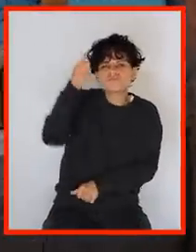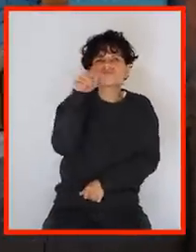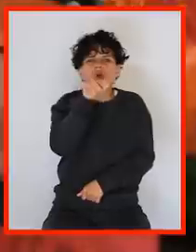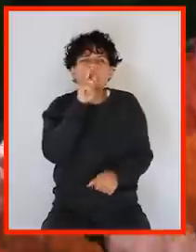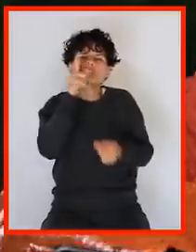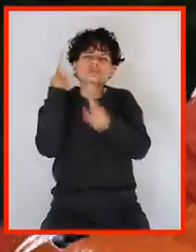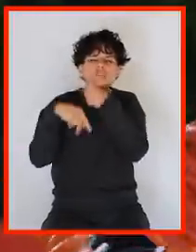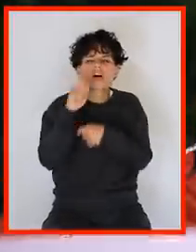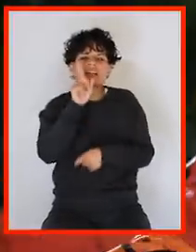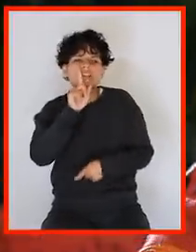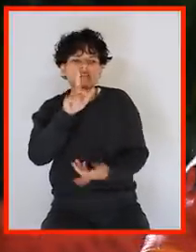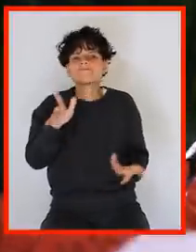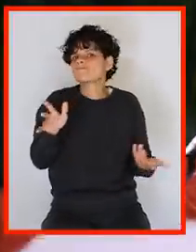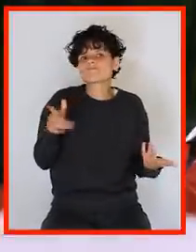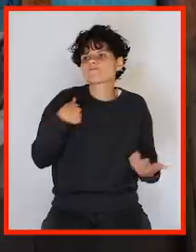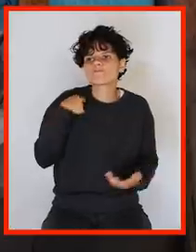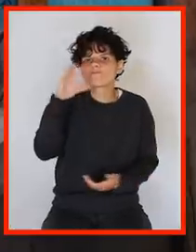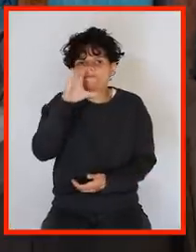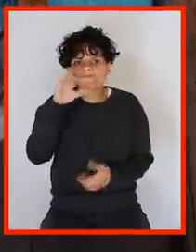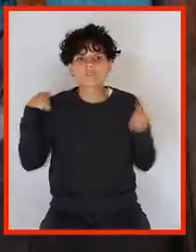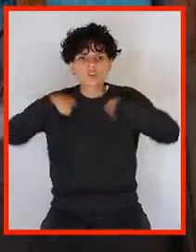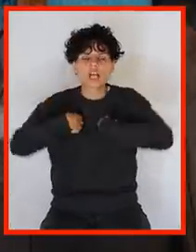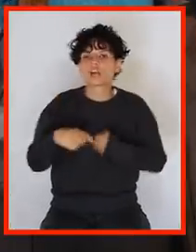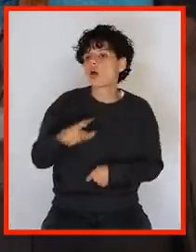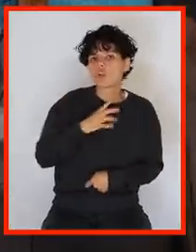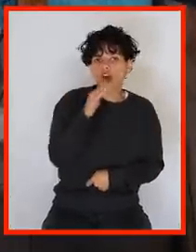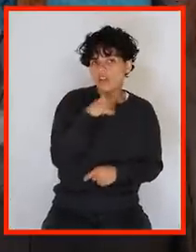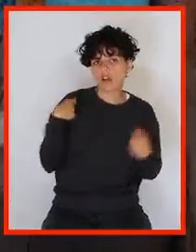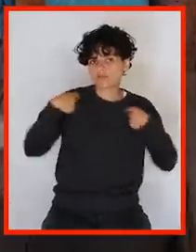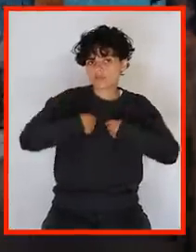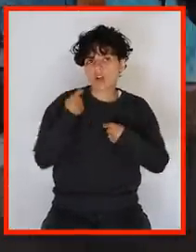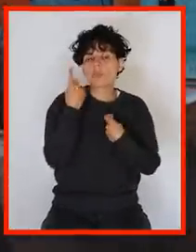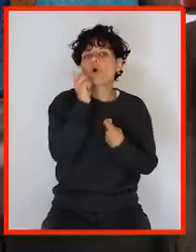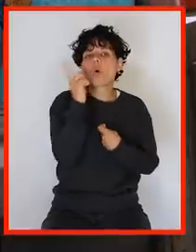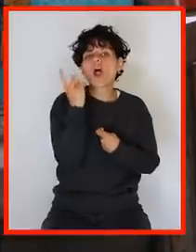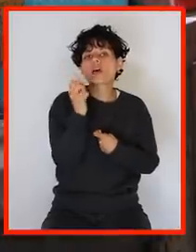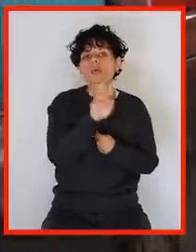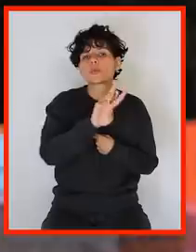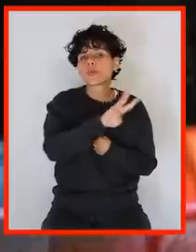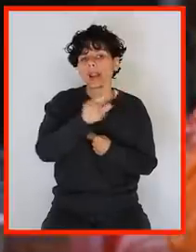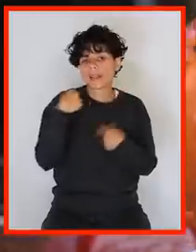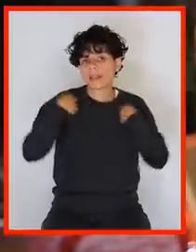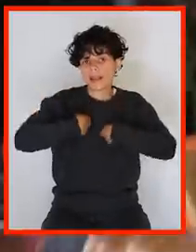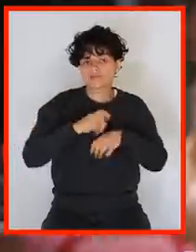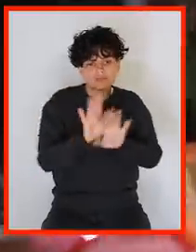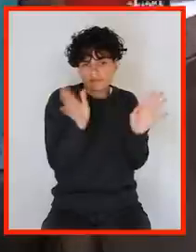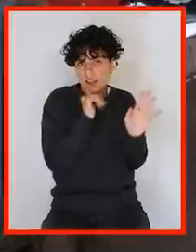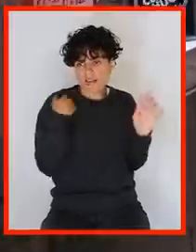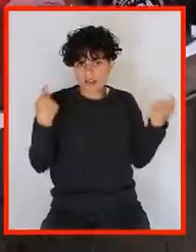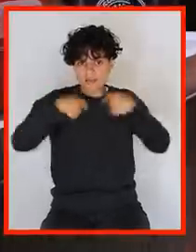serio, compadre? Al final no supo nunca tu talla. Yo soy el sin talla, un perro. ¿El sin talla? Sí. Oye, ficha,